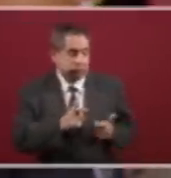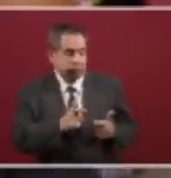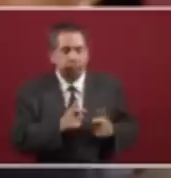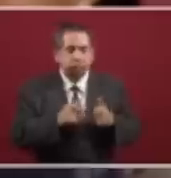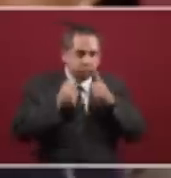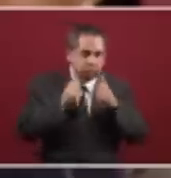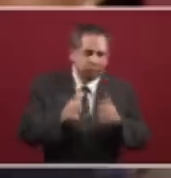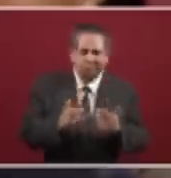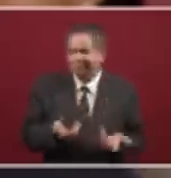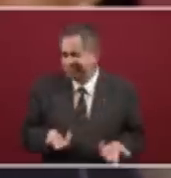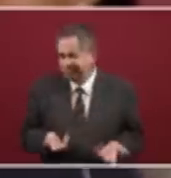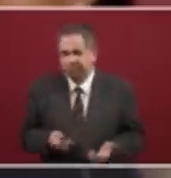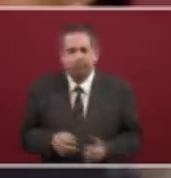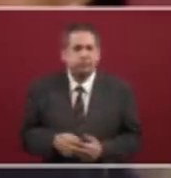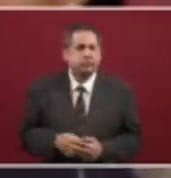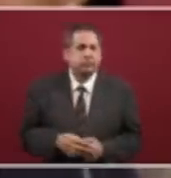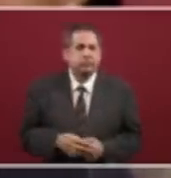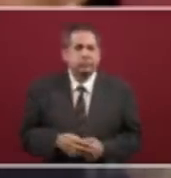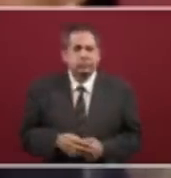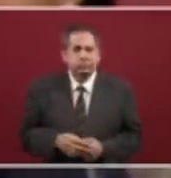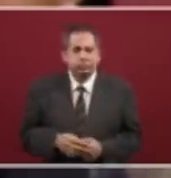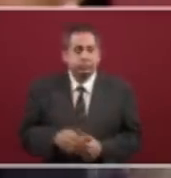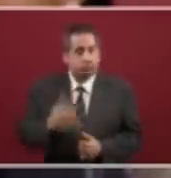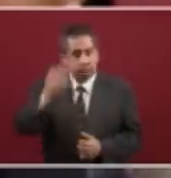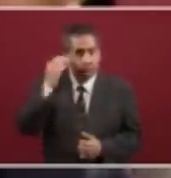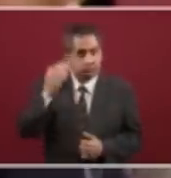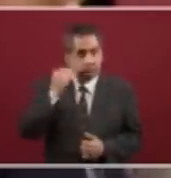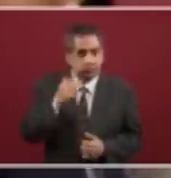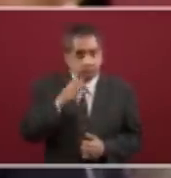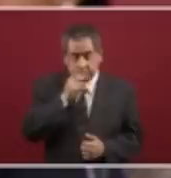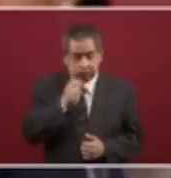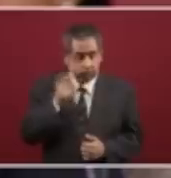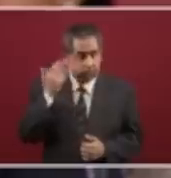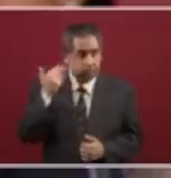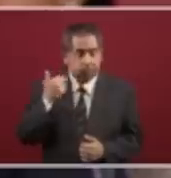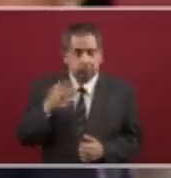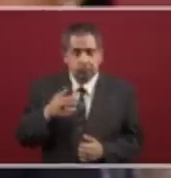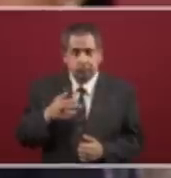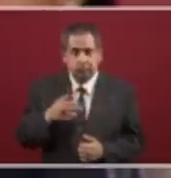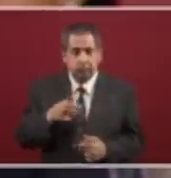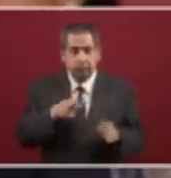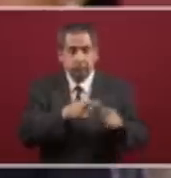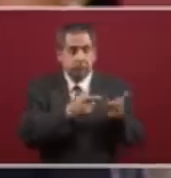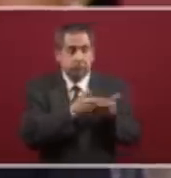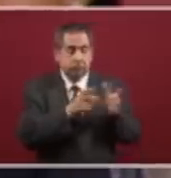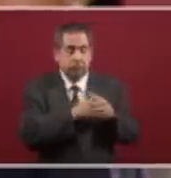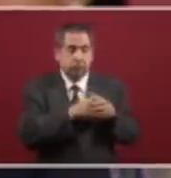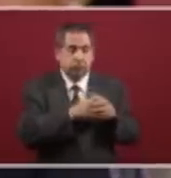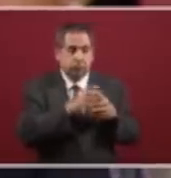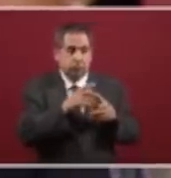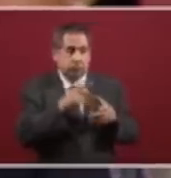como este no se podía tocar a los intocables